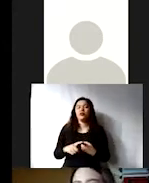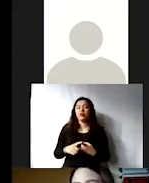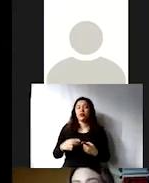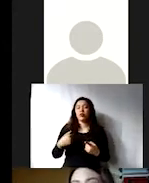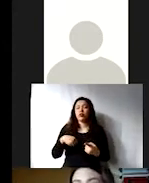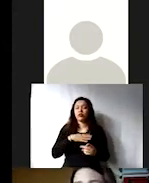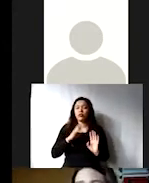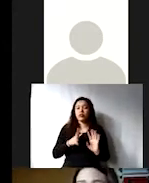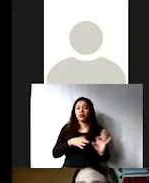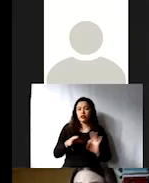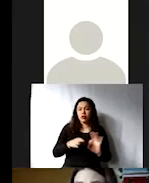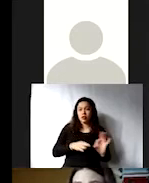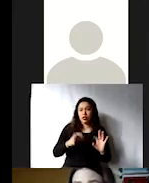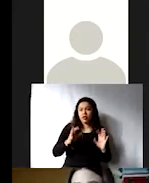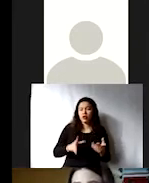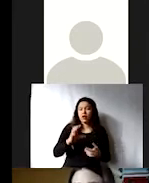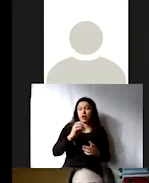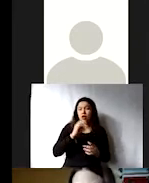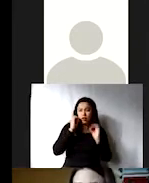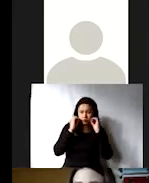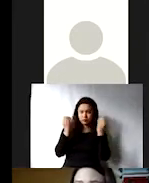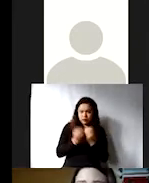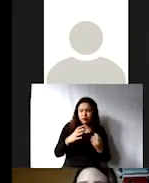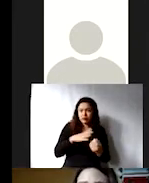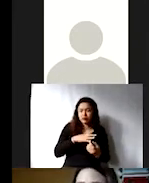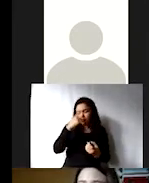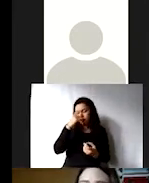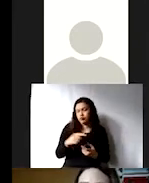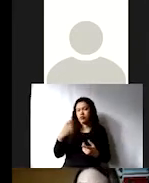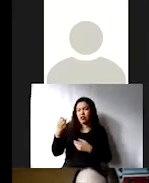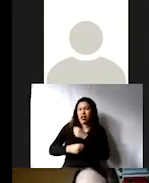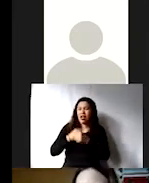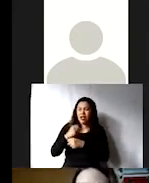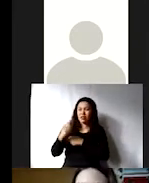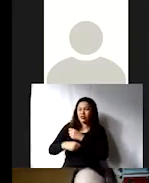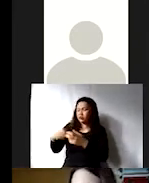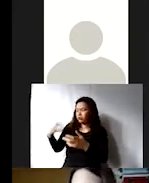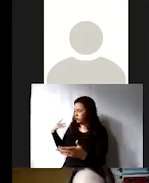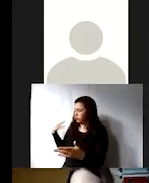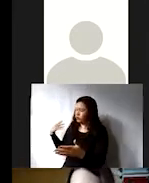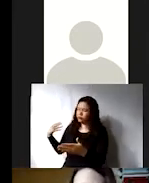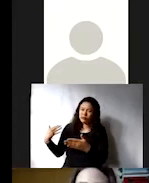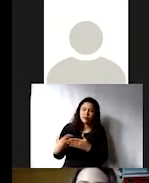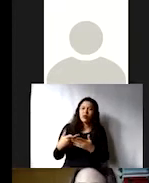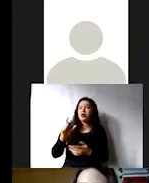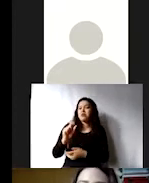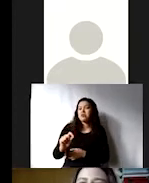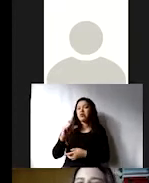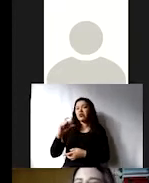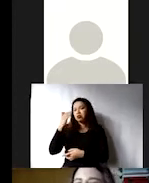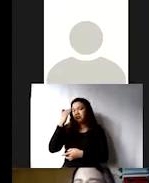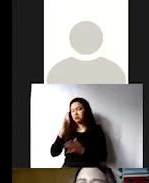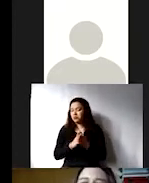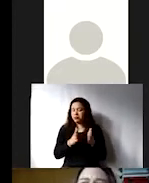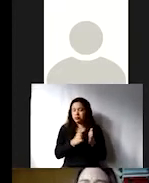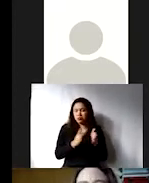con lo que ya trabajamos y ya tenemos como organización, que hemos hecho durante años, poco, sea poco, mucho tiempo,